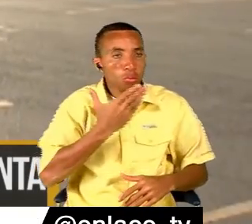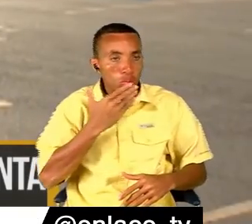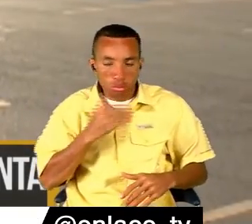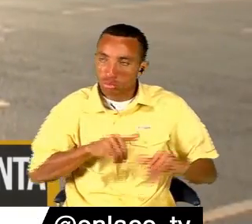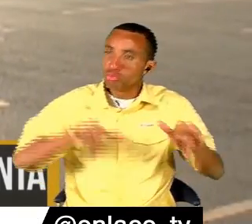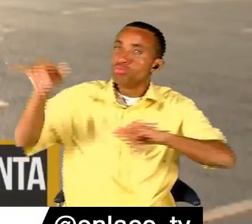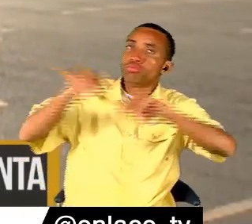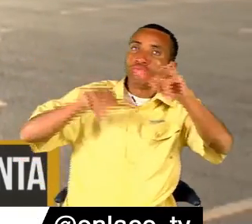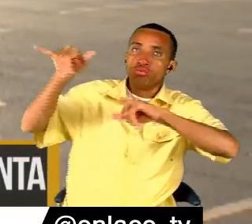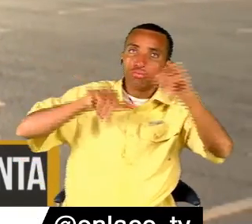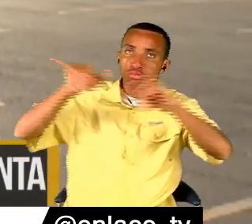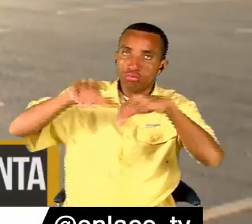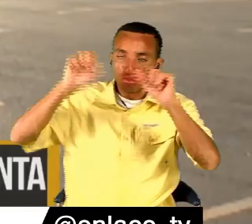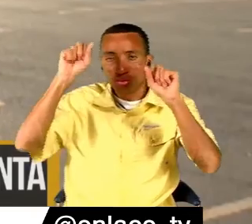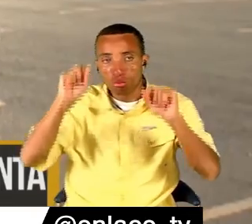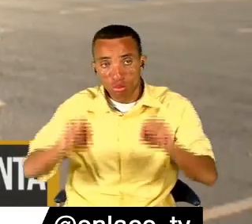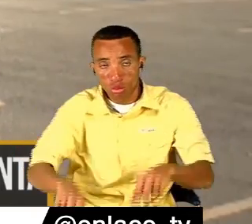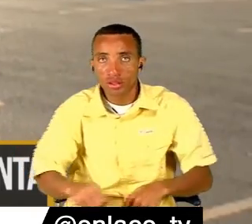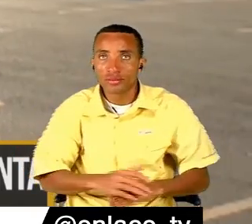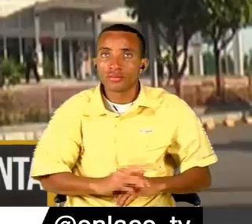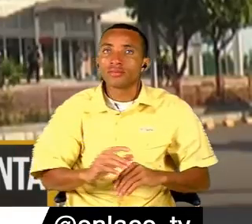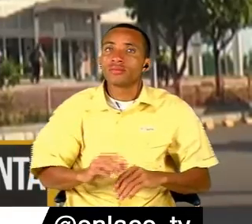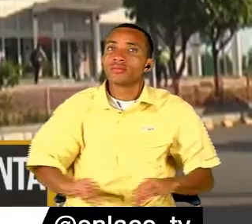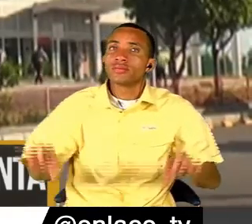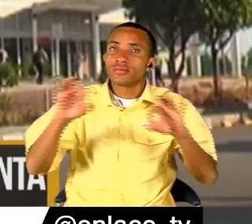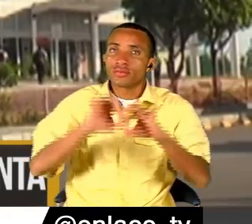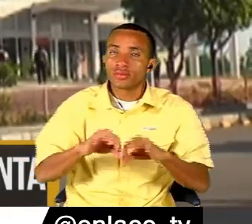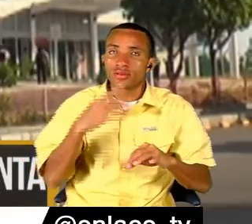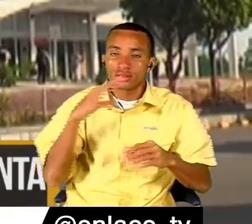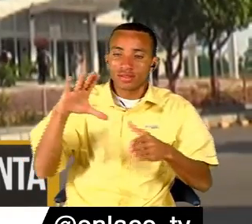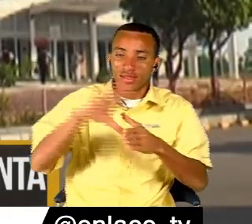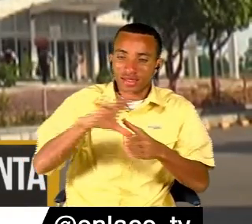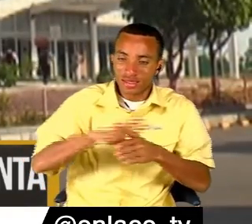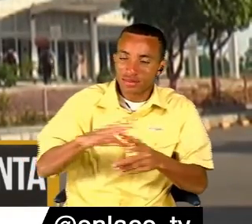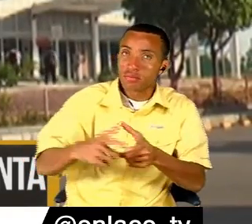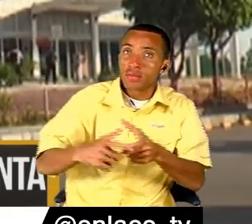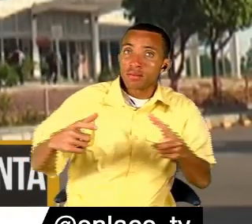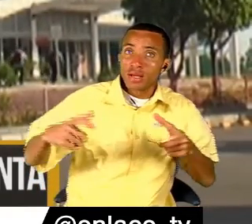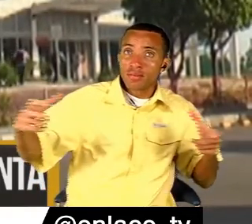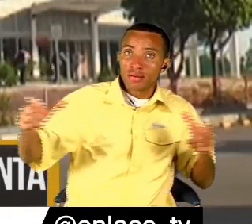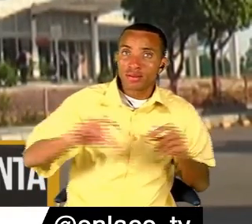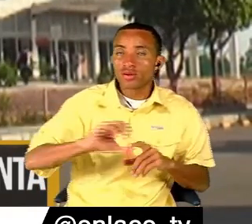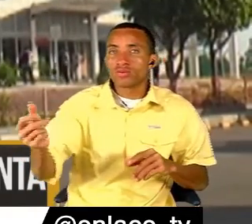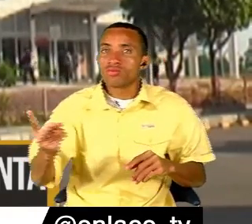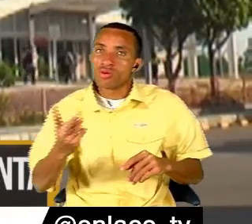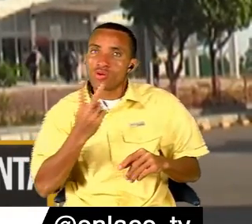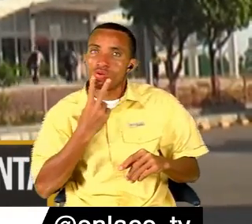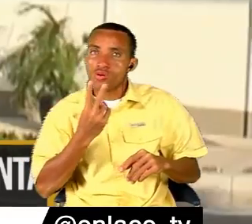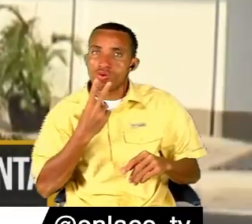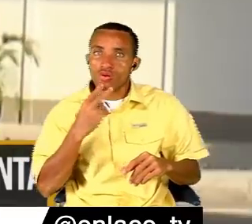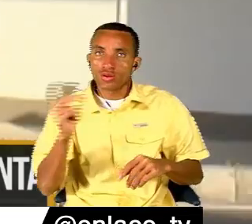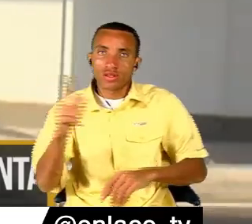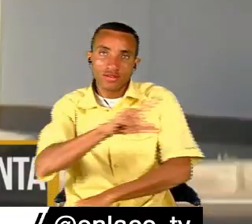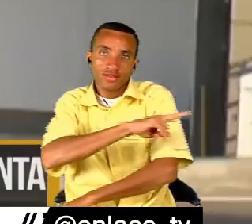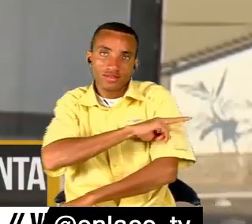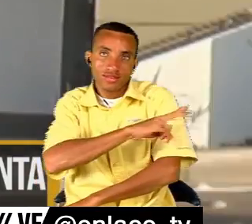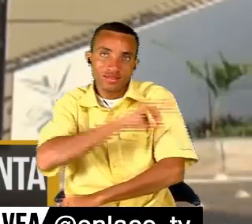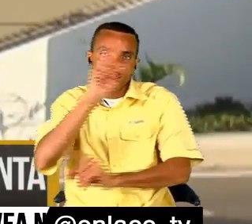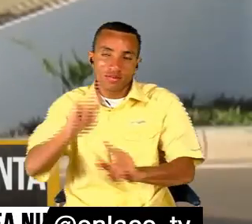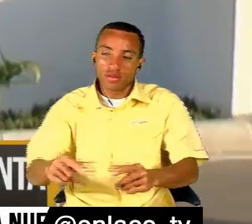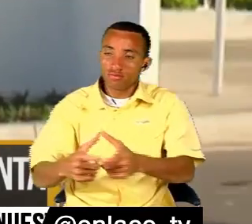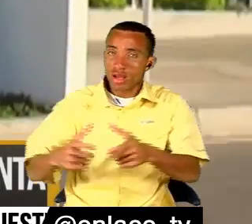la titular de la entidad que lo que se busca es aumentar la oferta de taxis, asimismo la demanda de hoteles y las diferentes agencias de viaje en Barranca